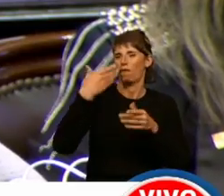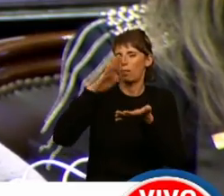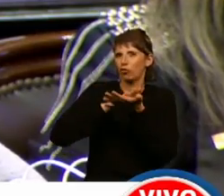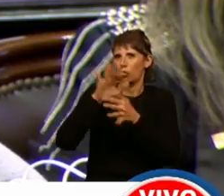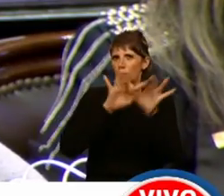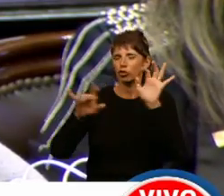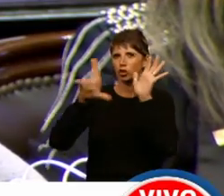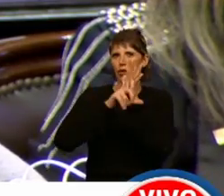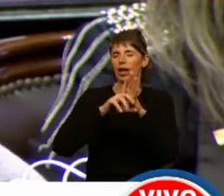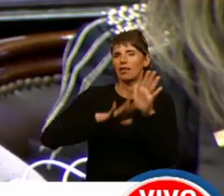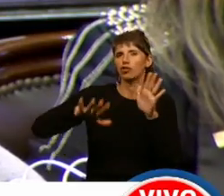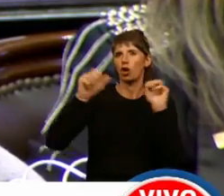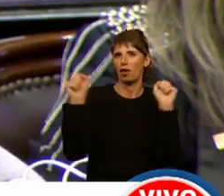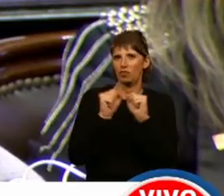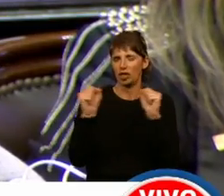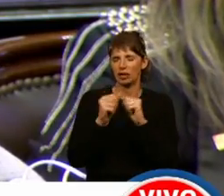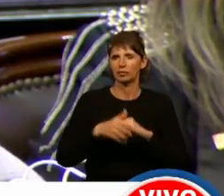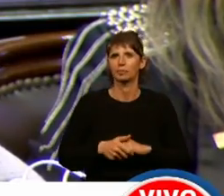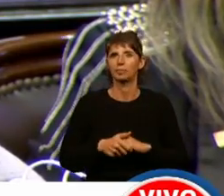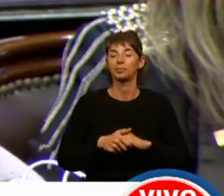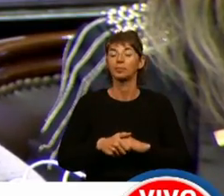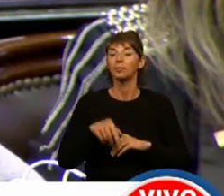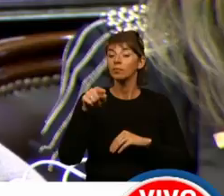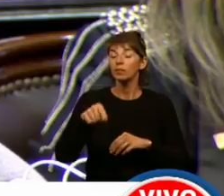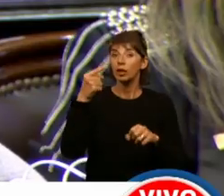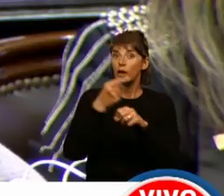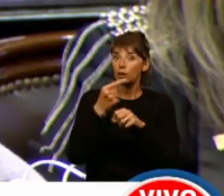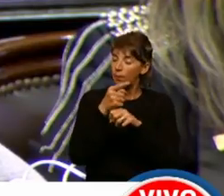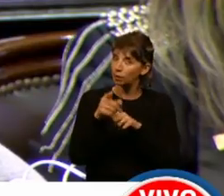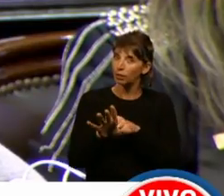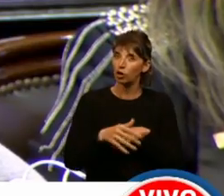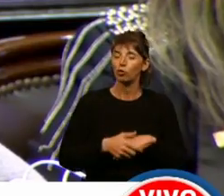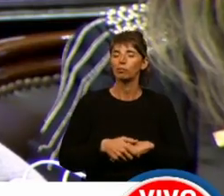un proyecto que viene este en primer lugar